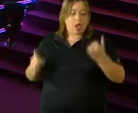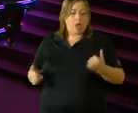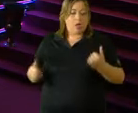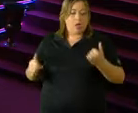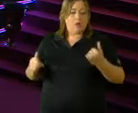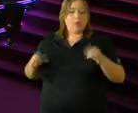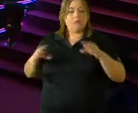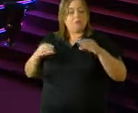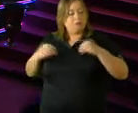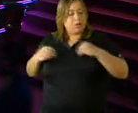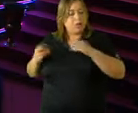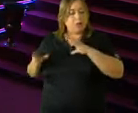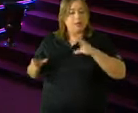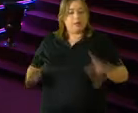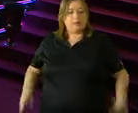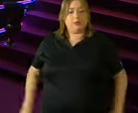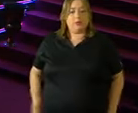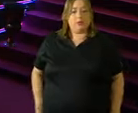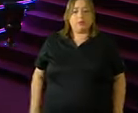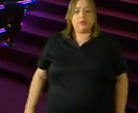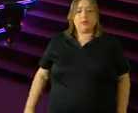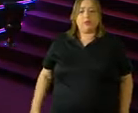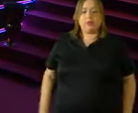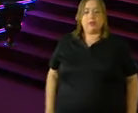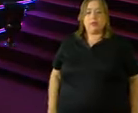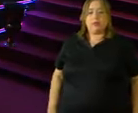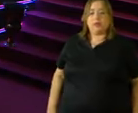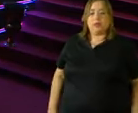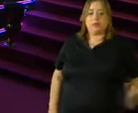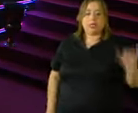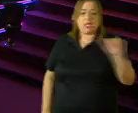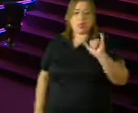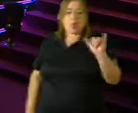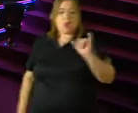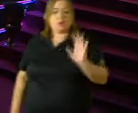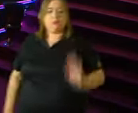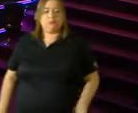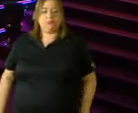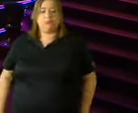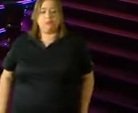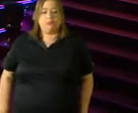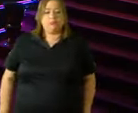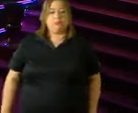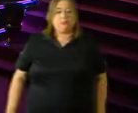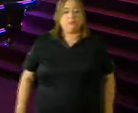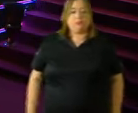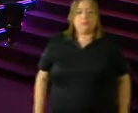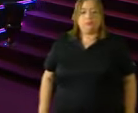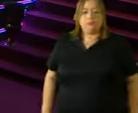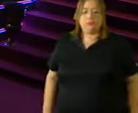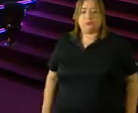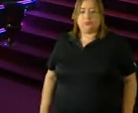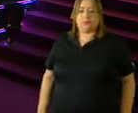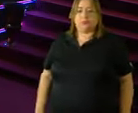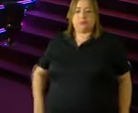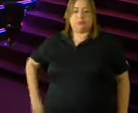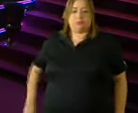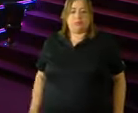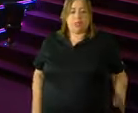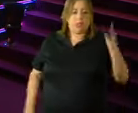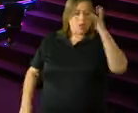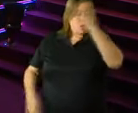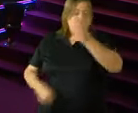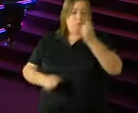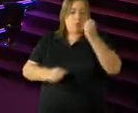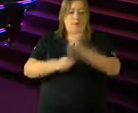culto, tranquilo. Porque yo era igualita, tranquilo. Siga, siga, mire qué guapo está ese